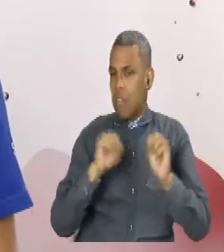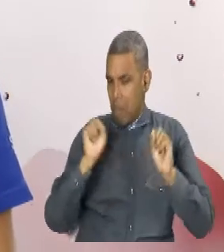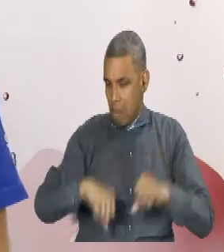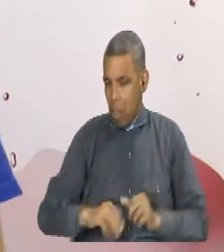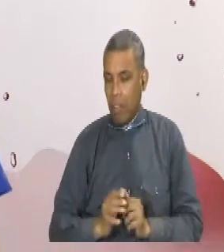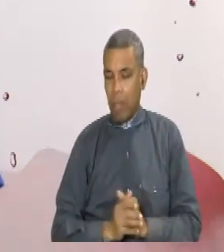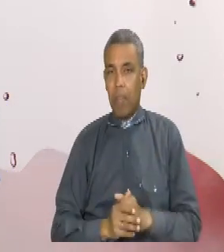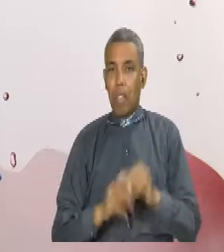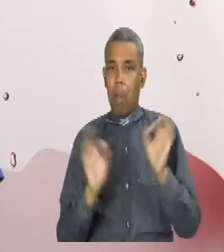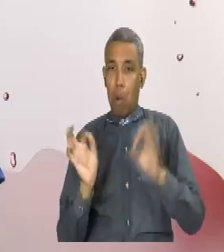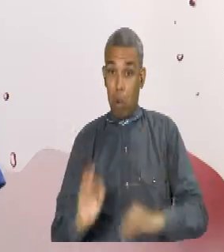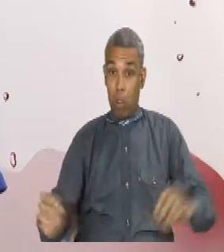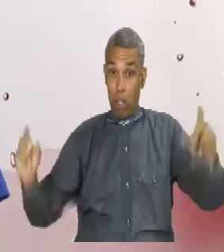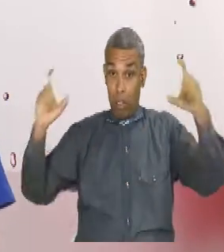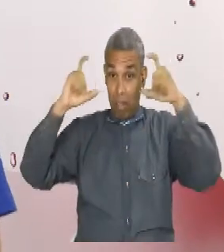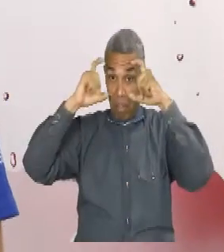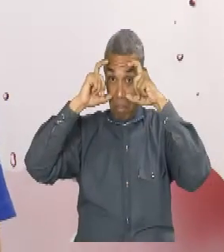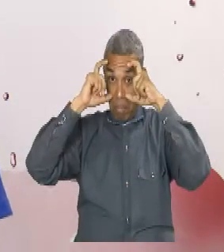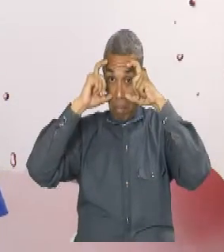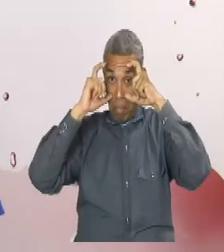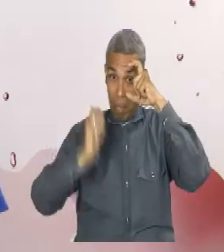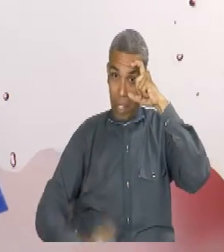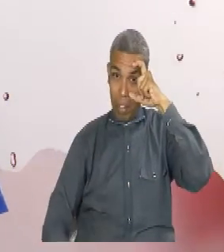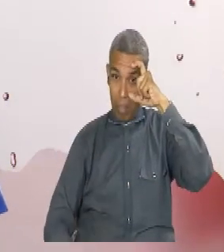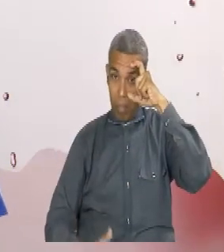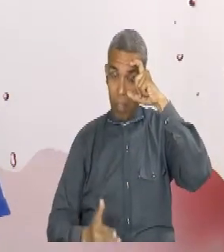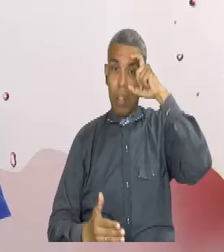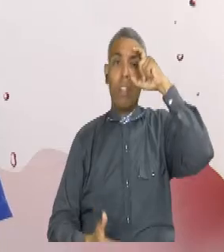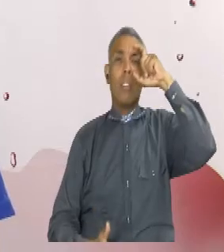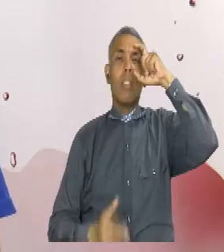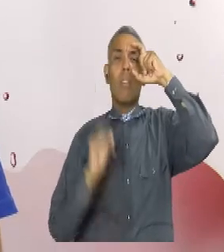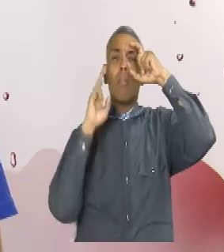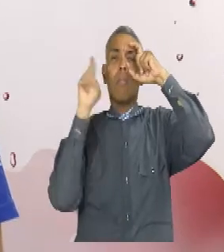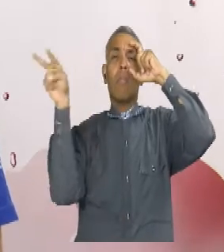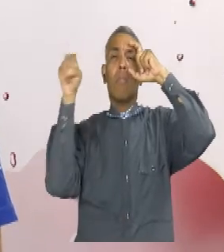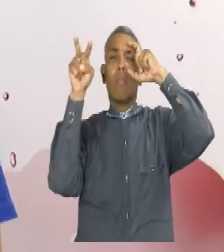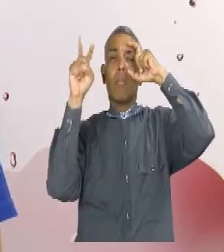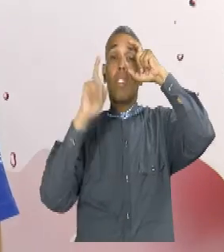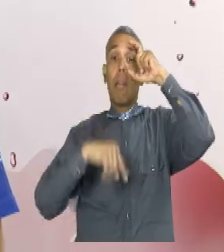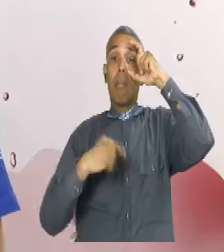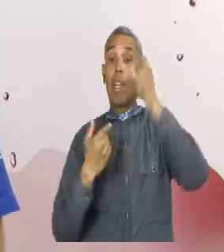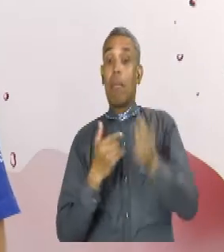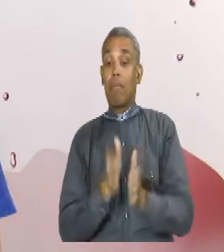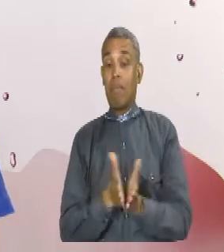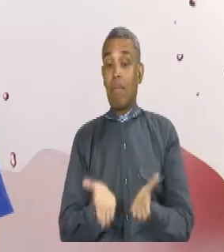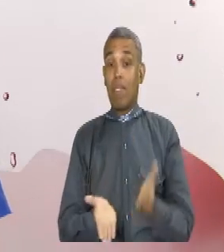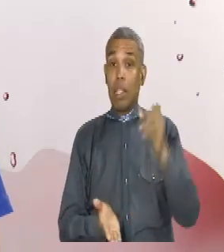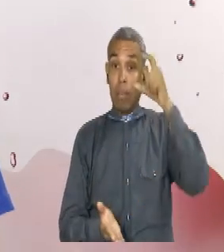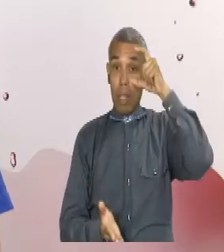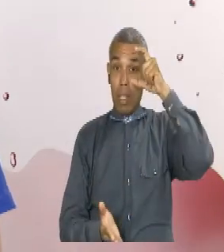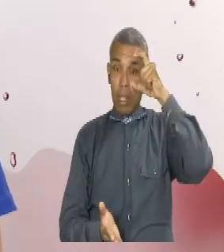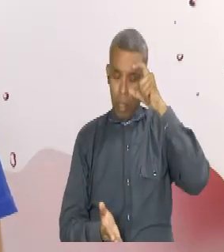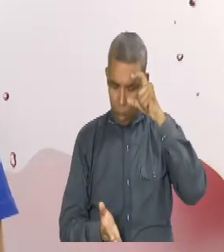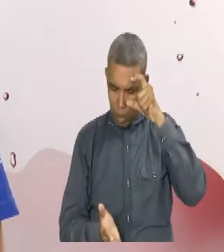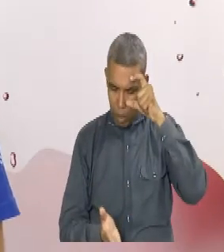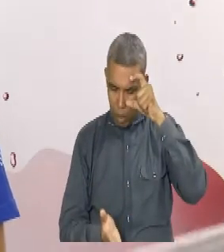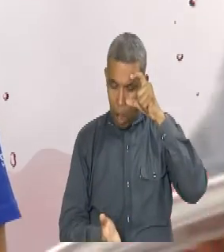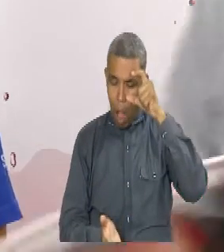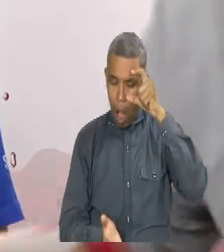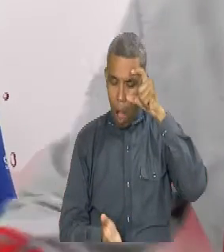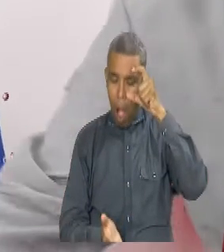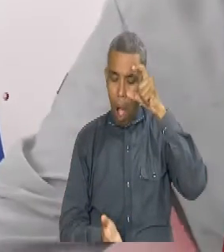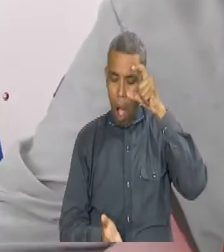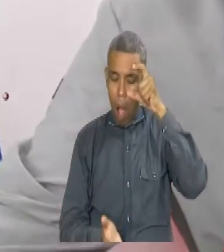monofocales, también tenemos transitions, descuentos en las monturas por compra de nuestros lentes transitions,